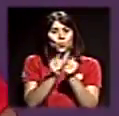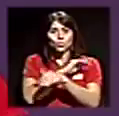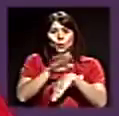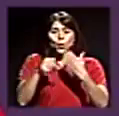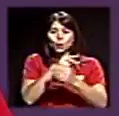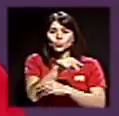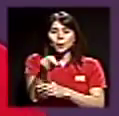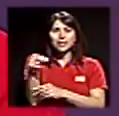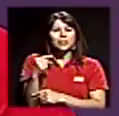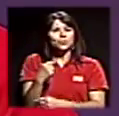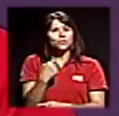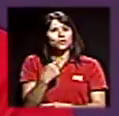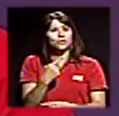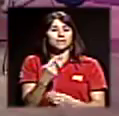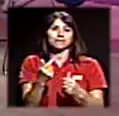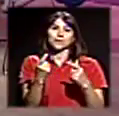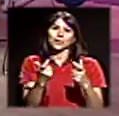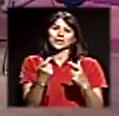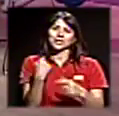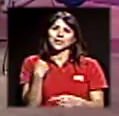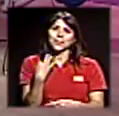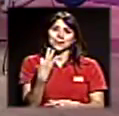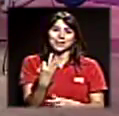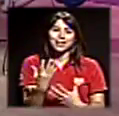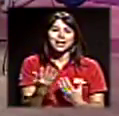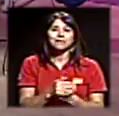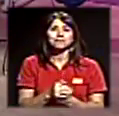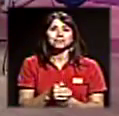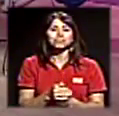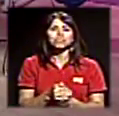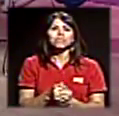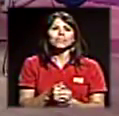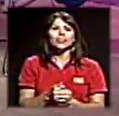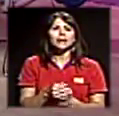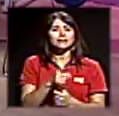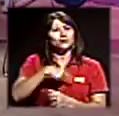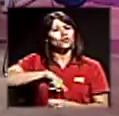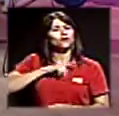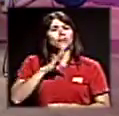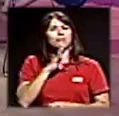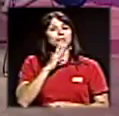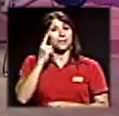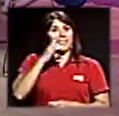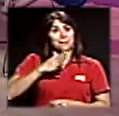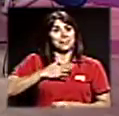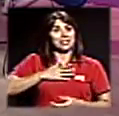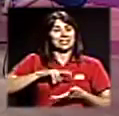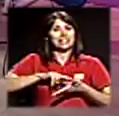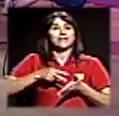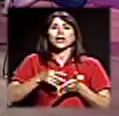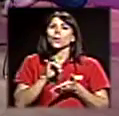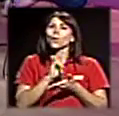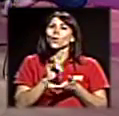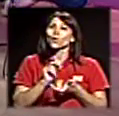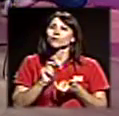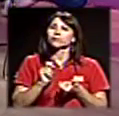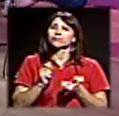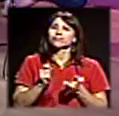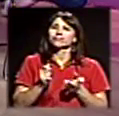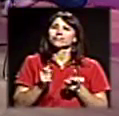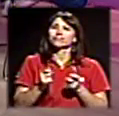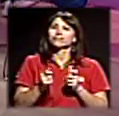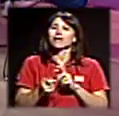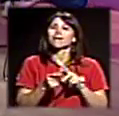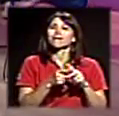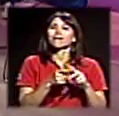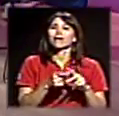mis compañeros por dicha invitada, de que para mí es una restauración, es una pintura de